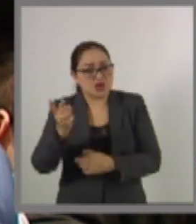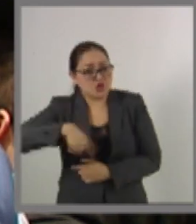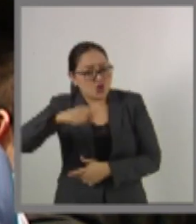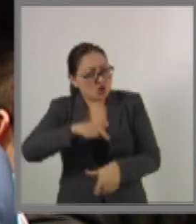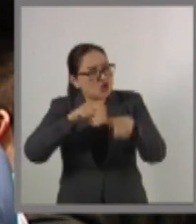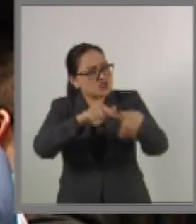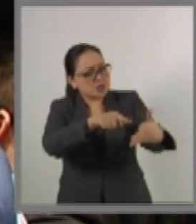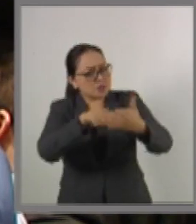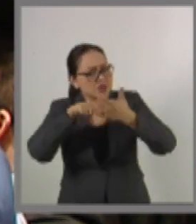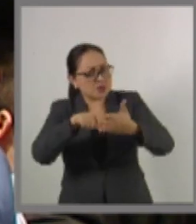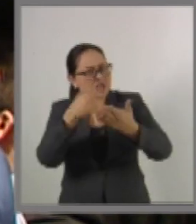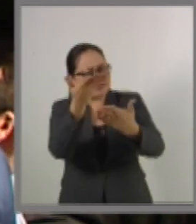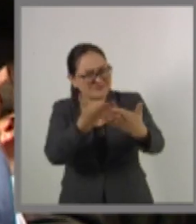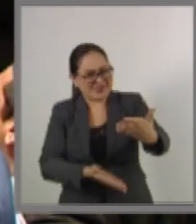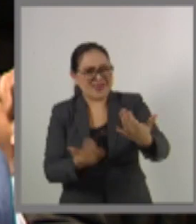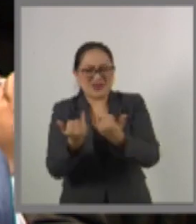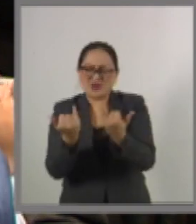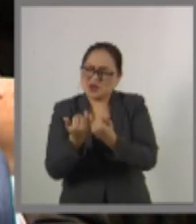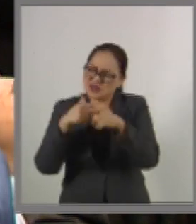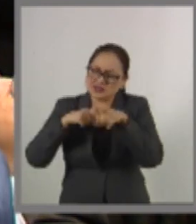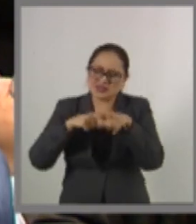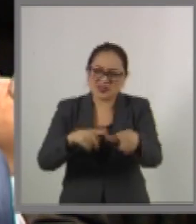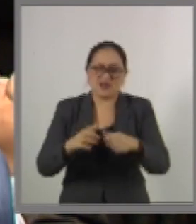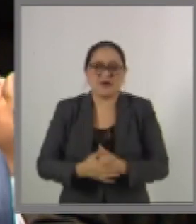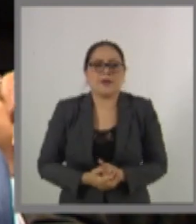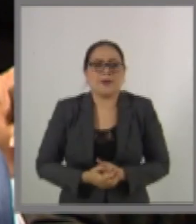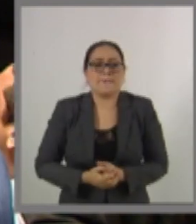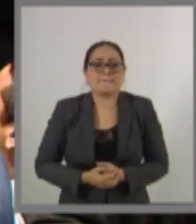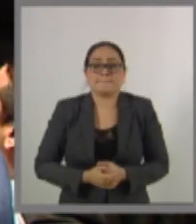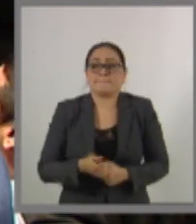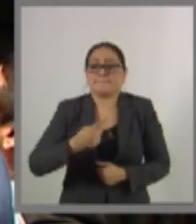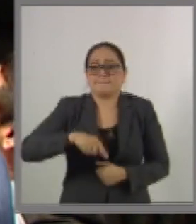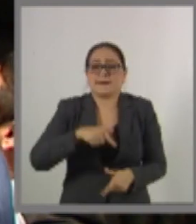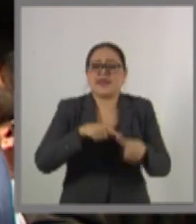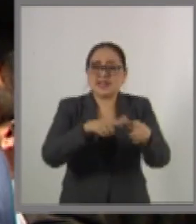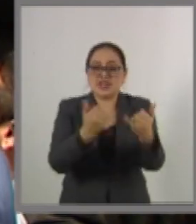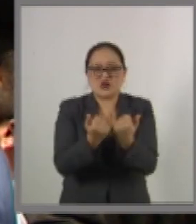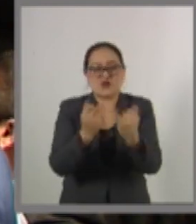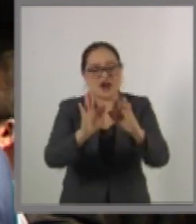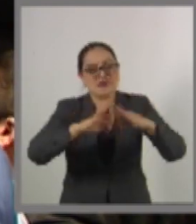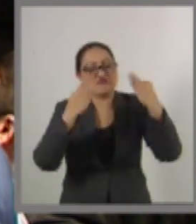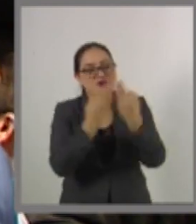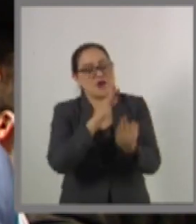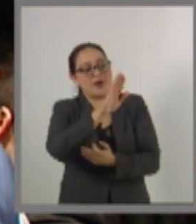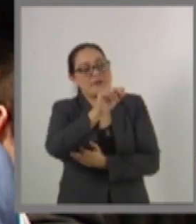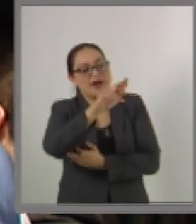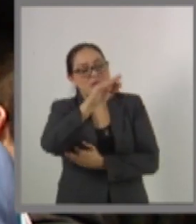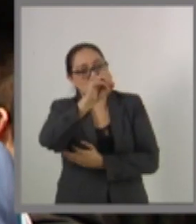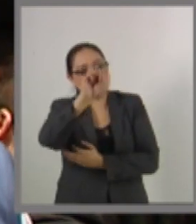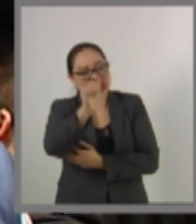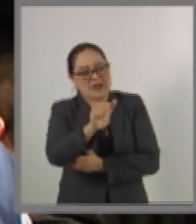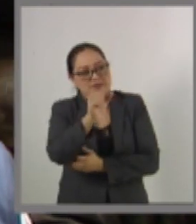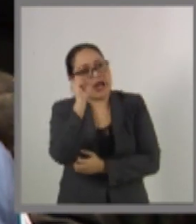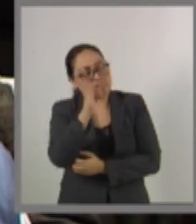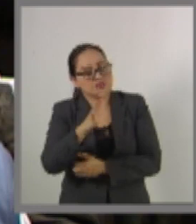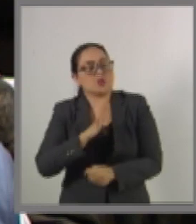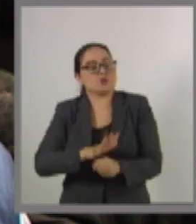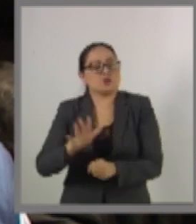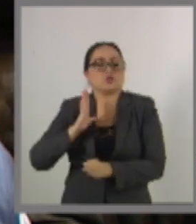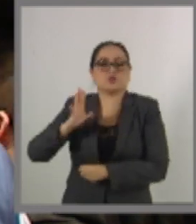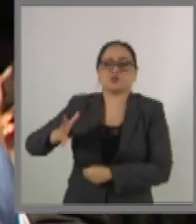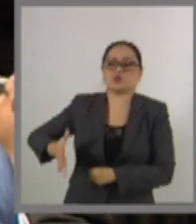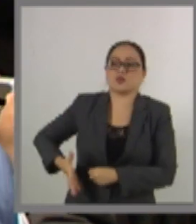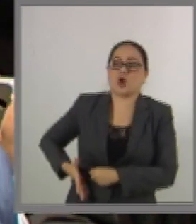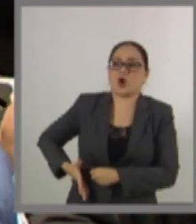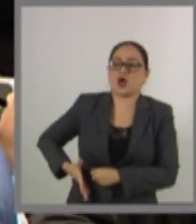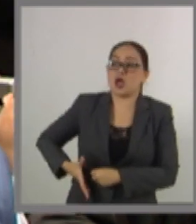seguir tu ejemplo y seguir el estilo Barbosa, la respetuosa arrogancia, la